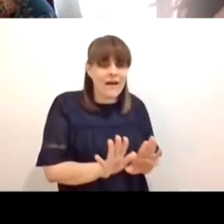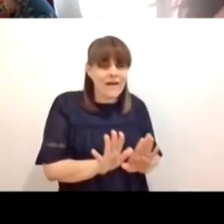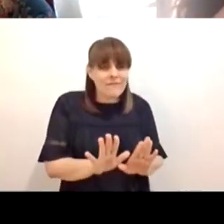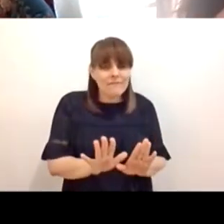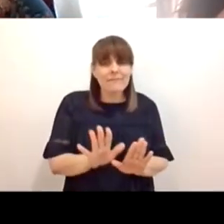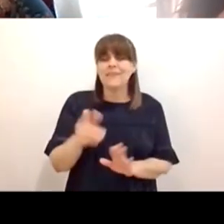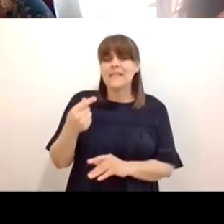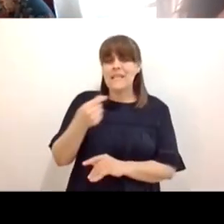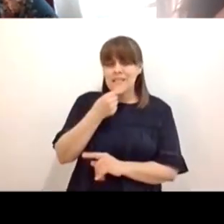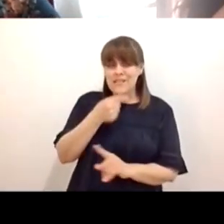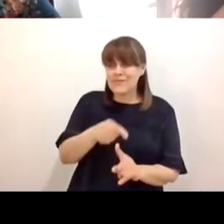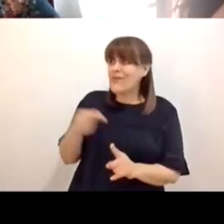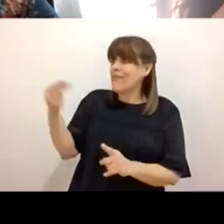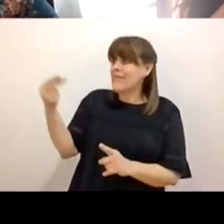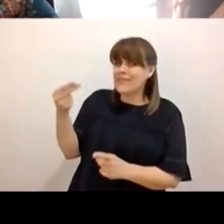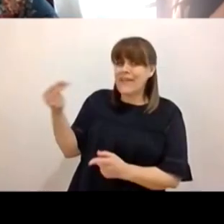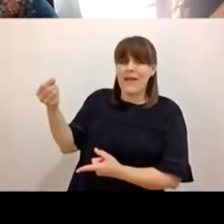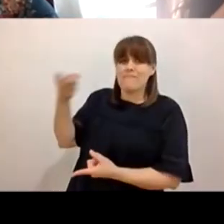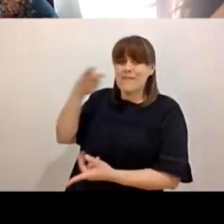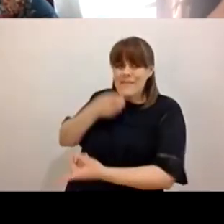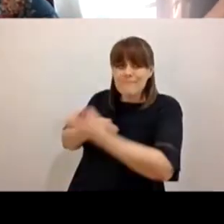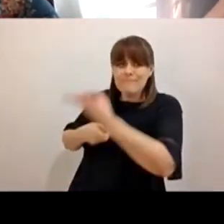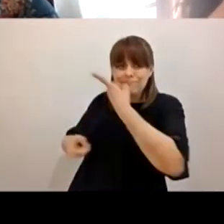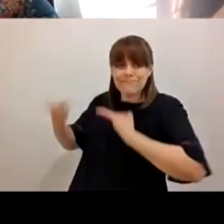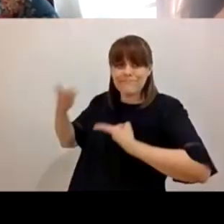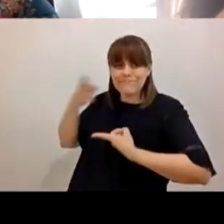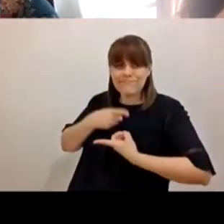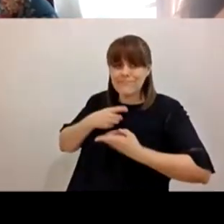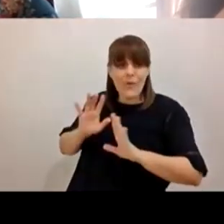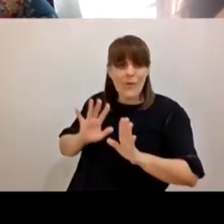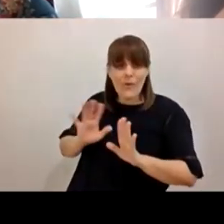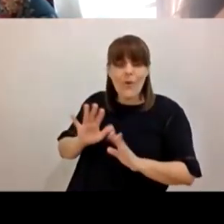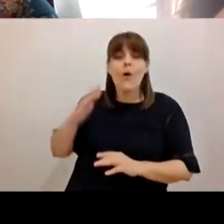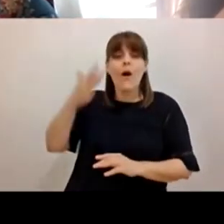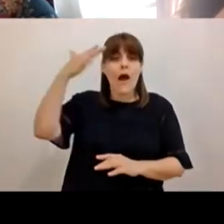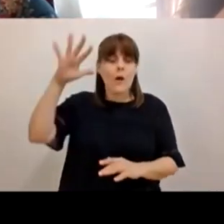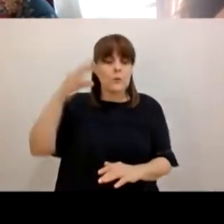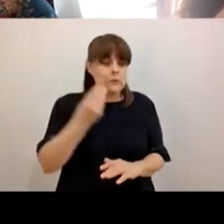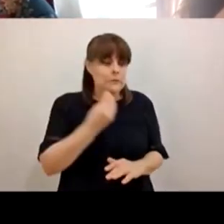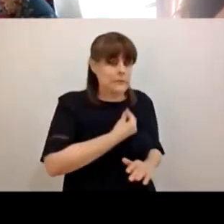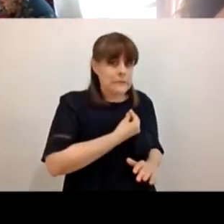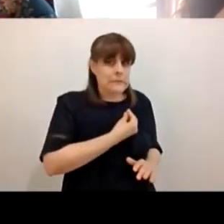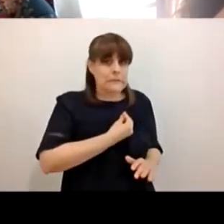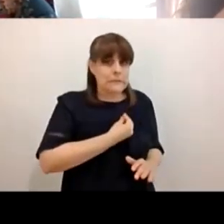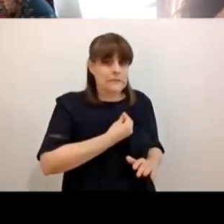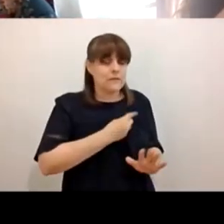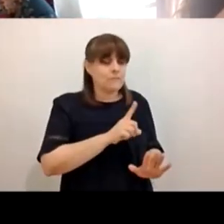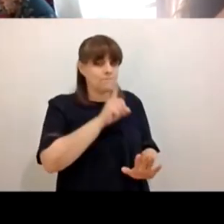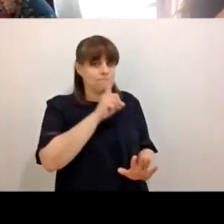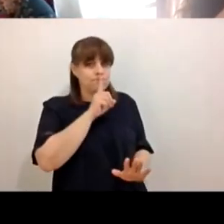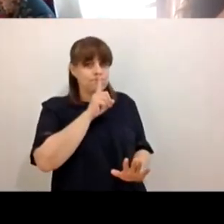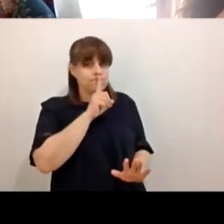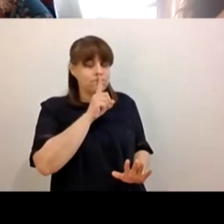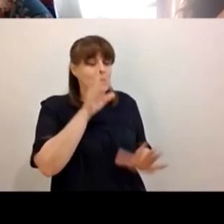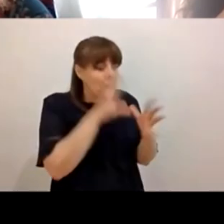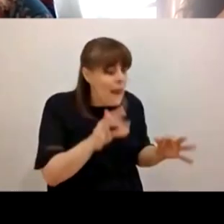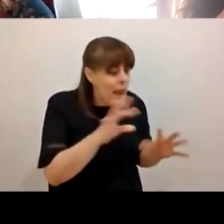necesita eso de los adultos en ese instante o es que el adulto no puede contener la idea de decirle el cómo